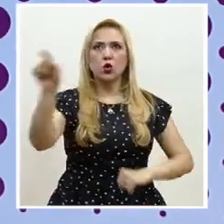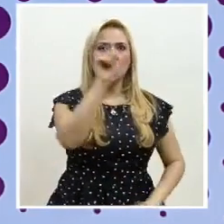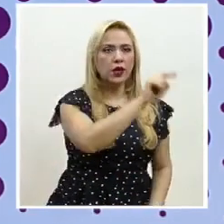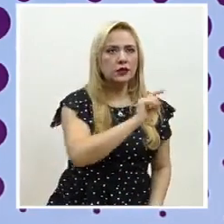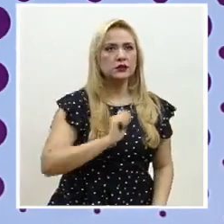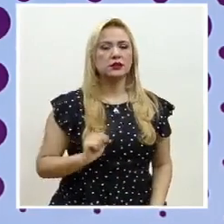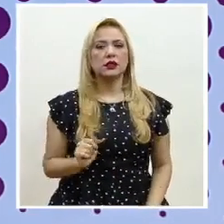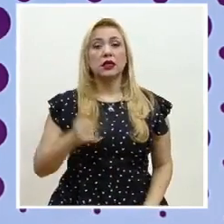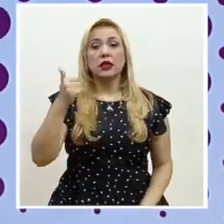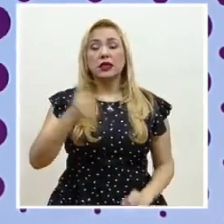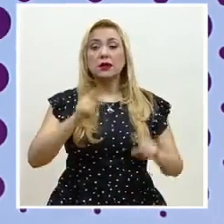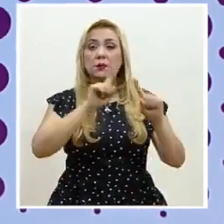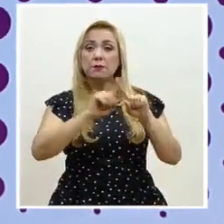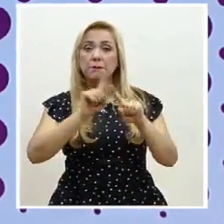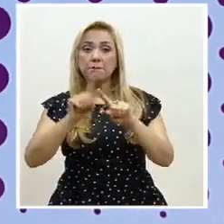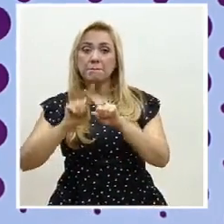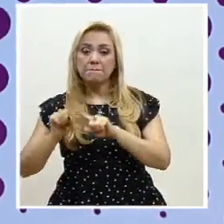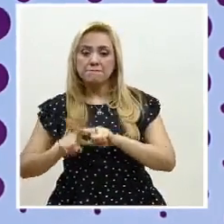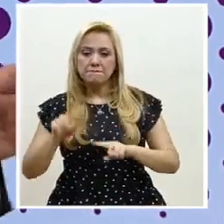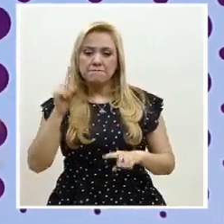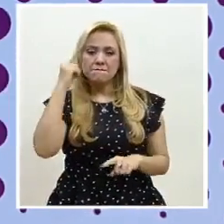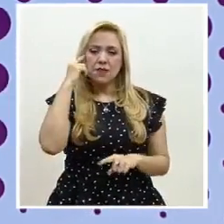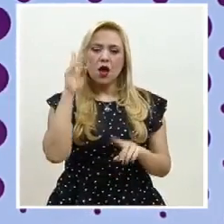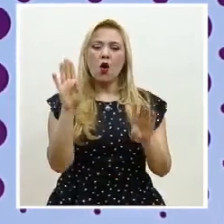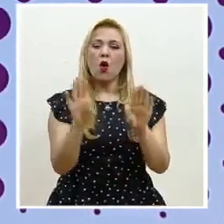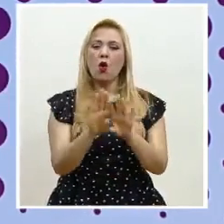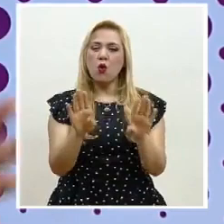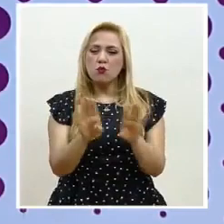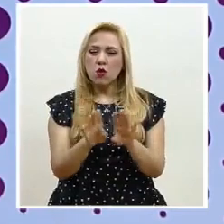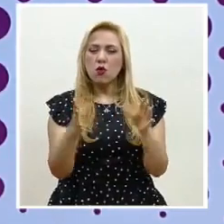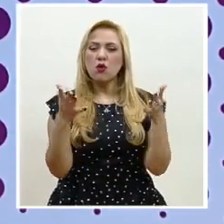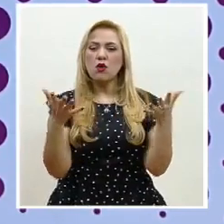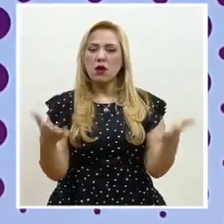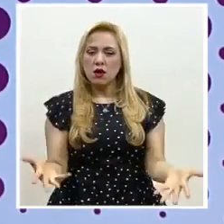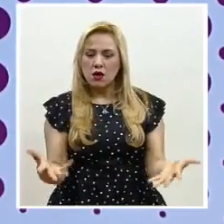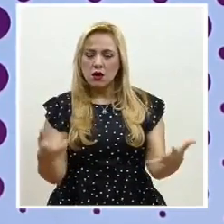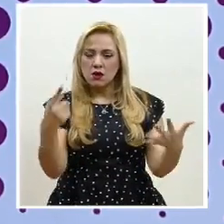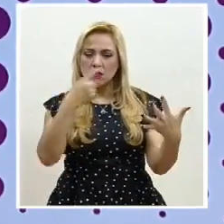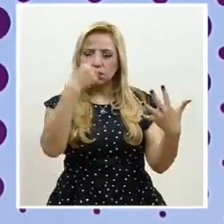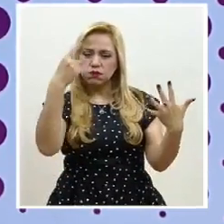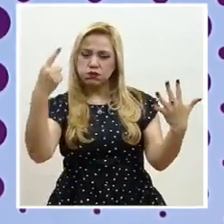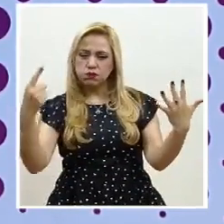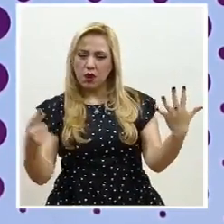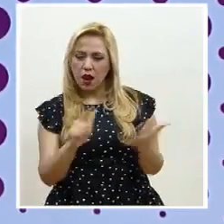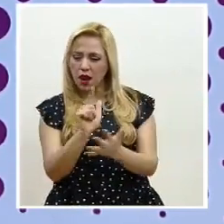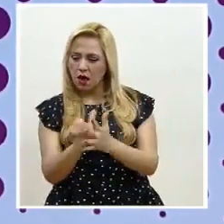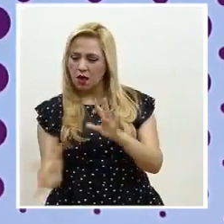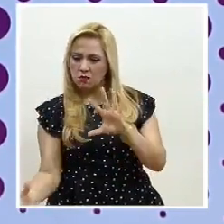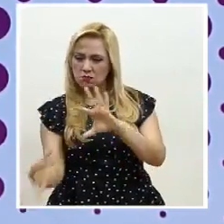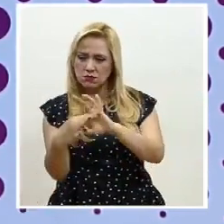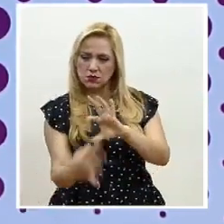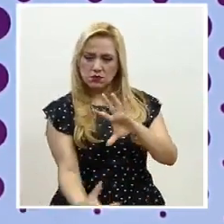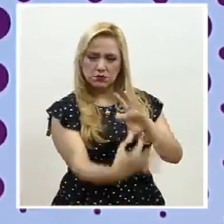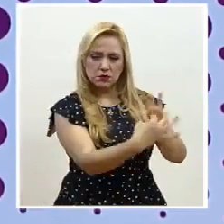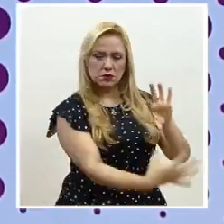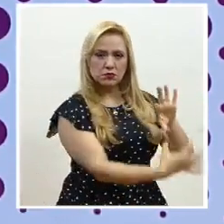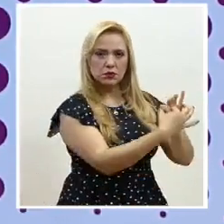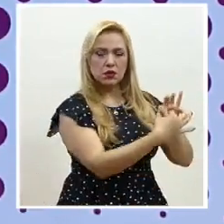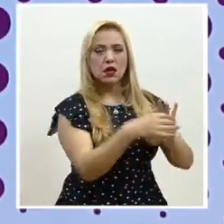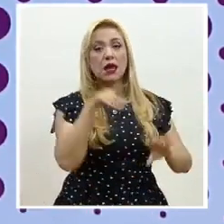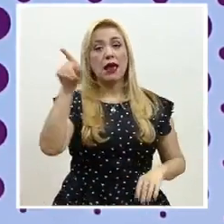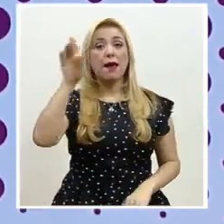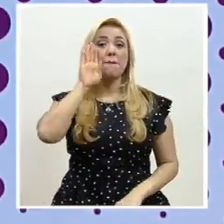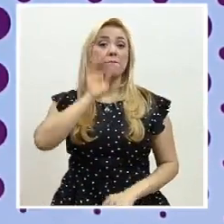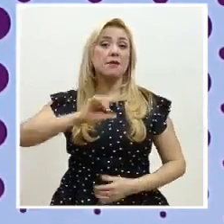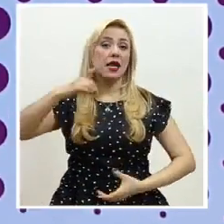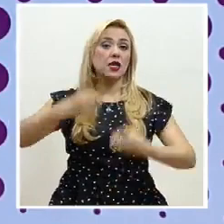que veamos de este problema y sobre este escenario, este mosaico que le presentamos al ministro, él va a elegir cuál es más acorde a